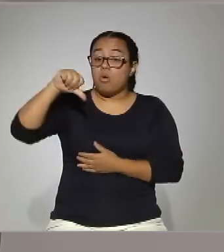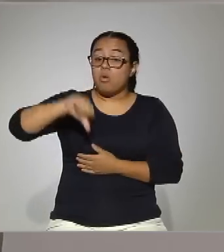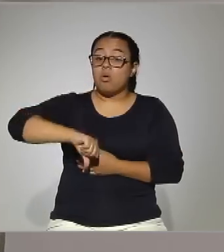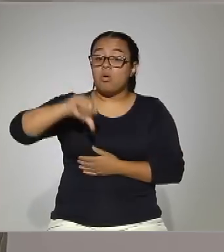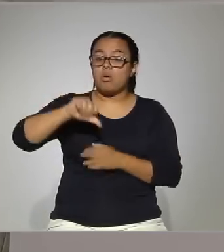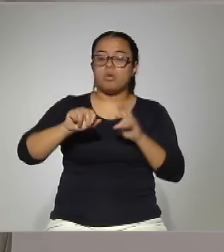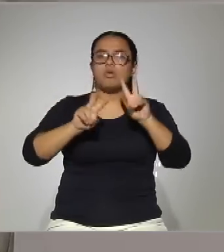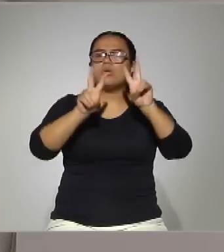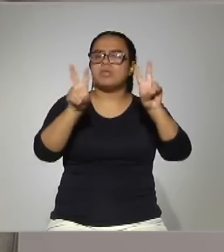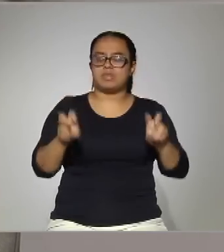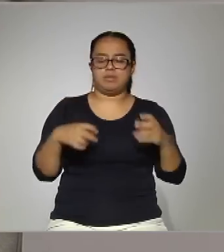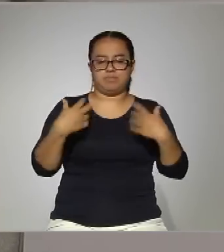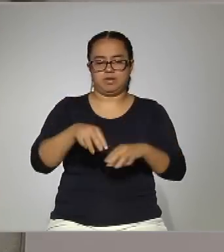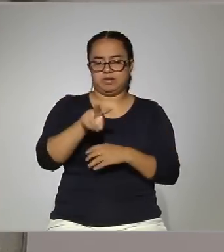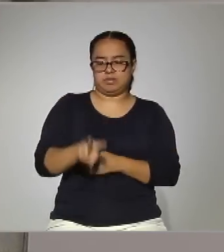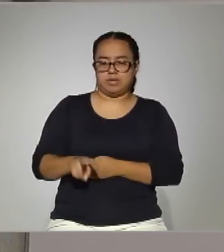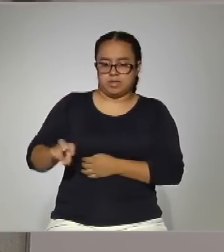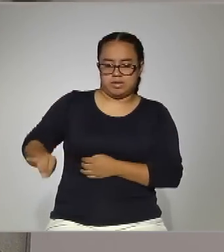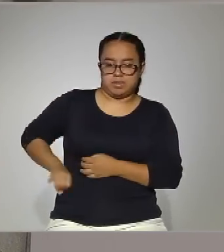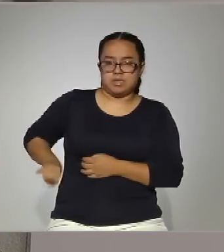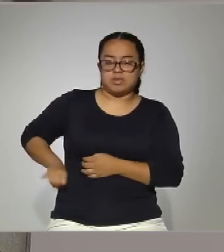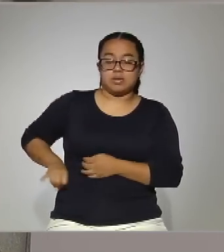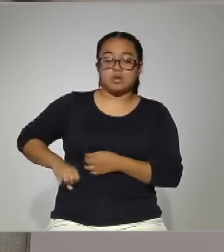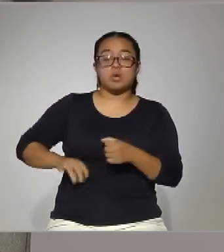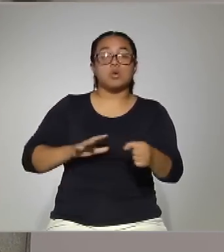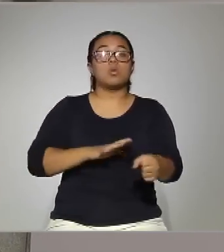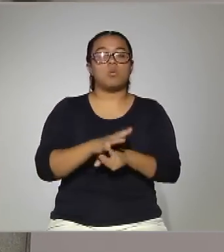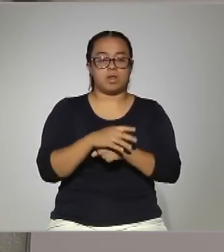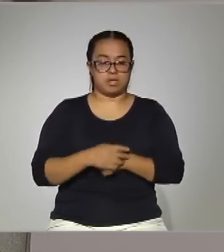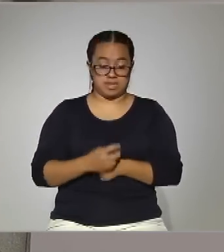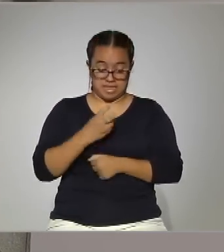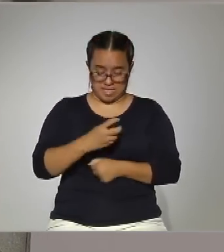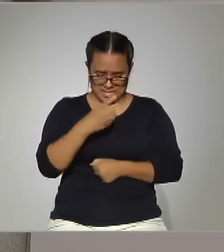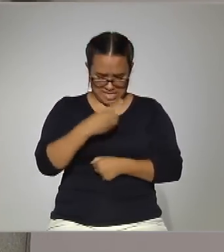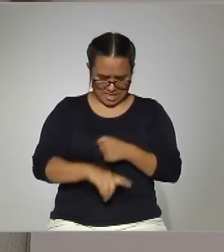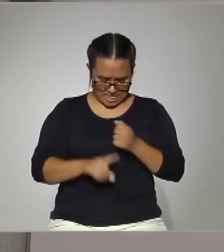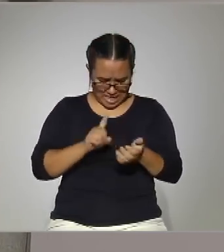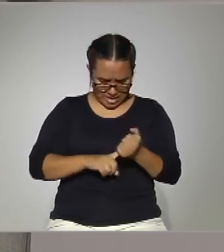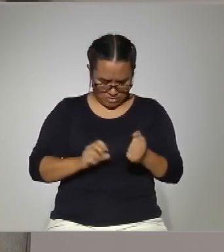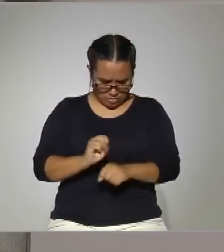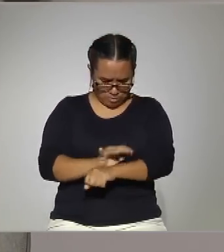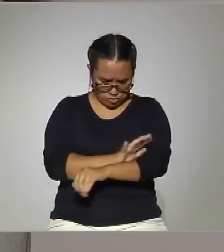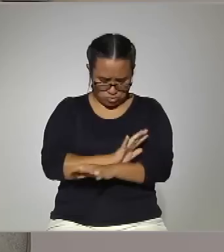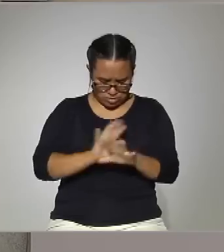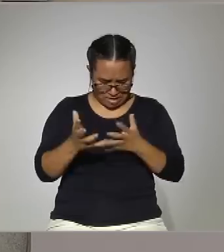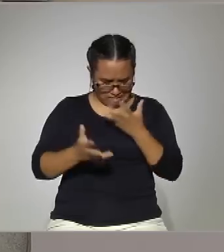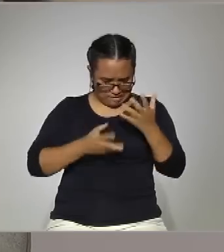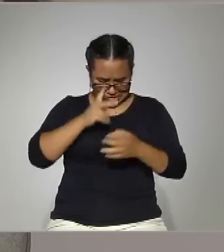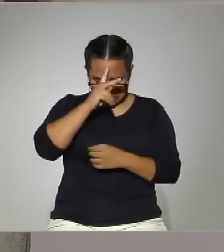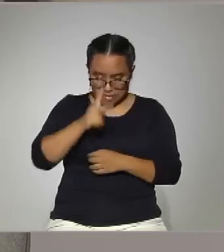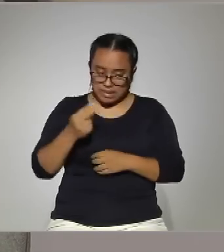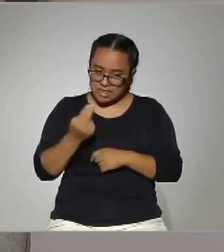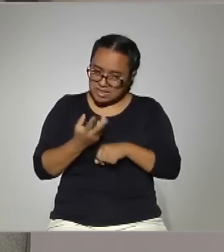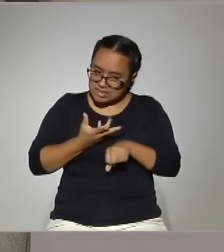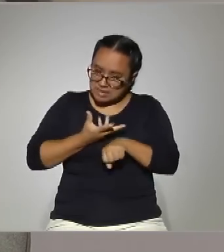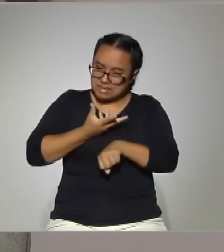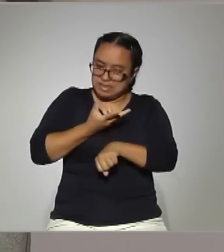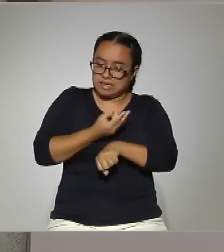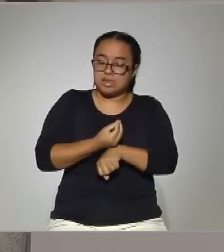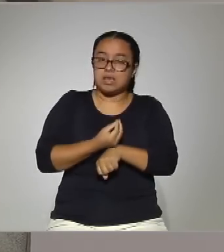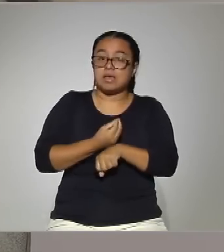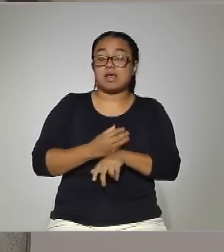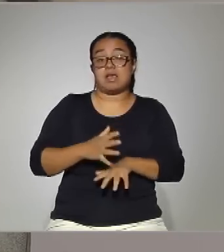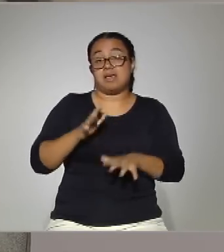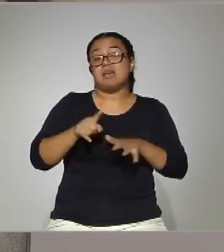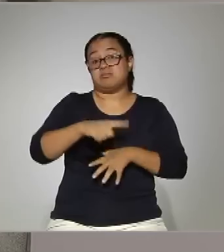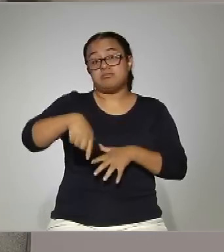hoy vamos a hablar de un tema muy interesante que es reparar el daño emocional. ¿Cuántas veces hemos tenido un